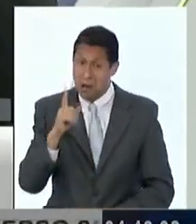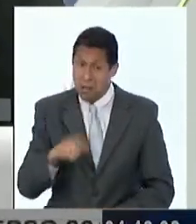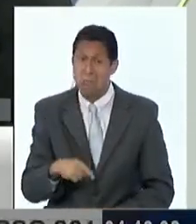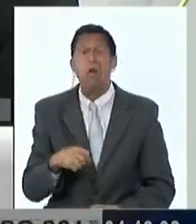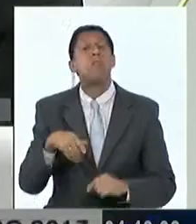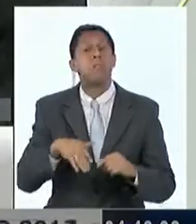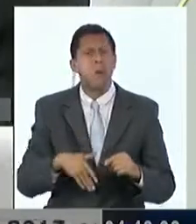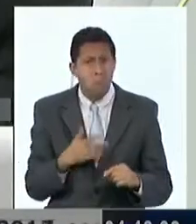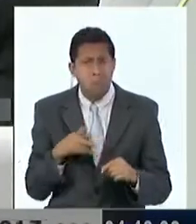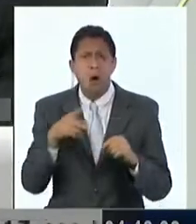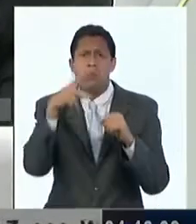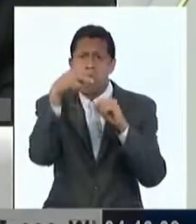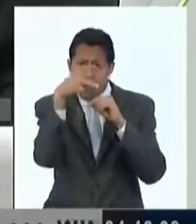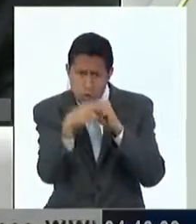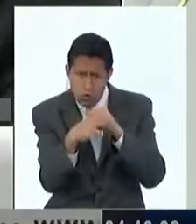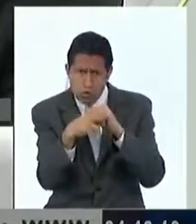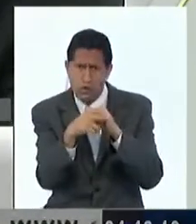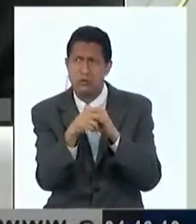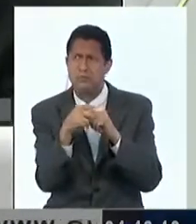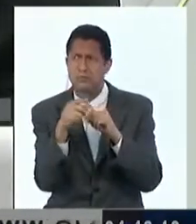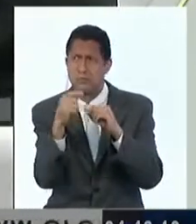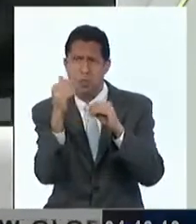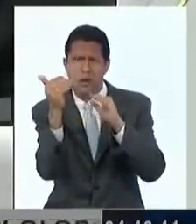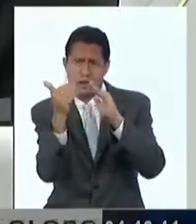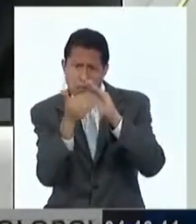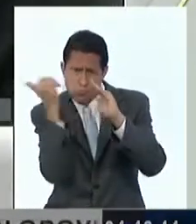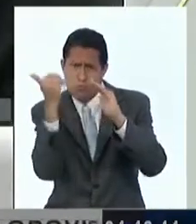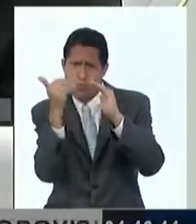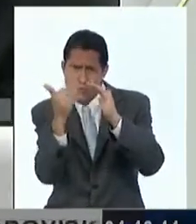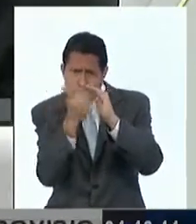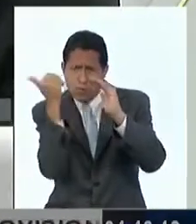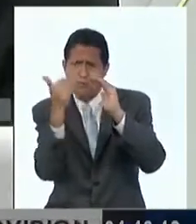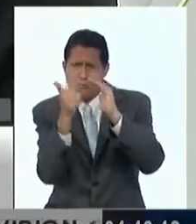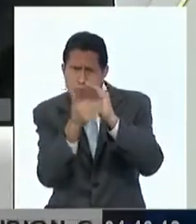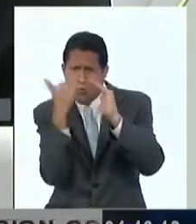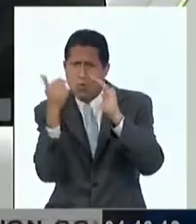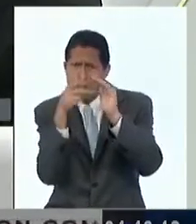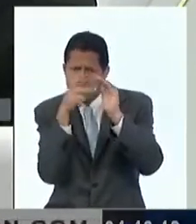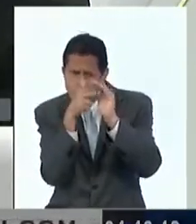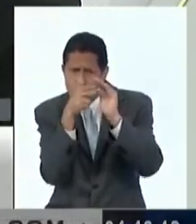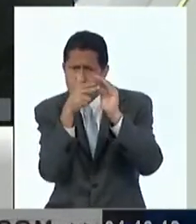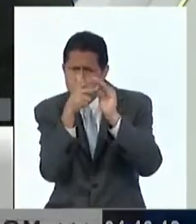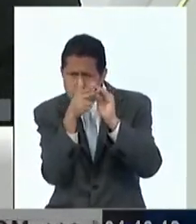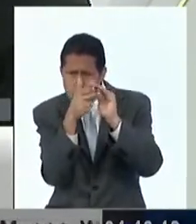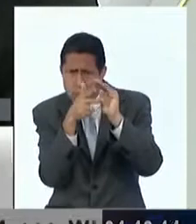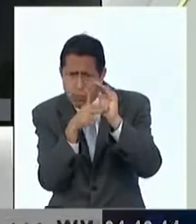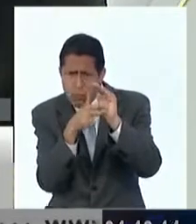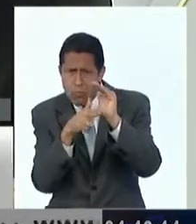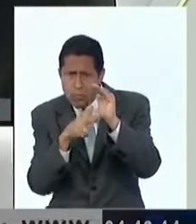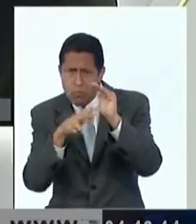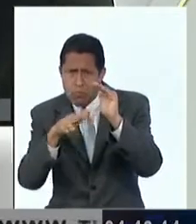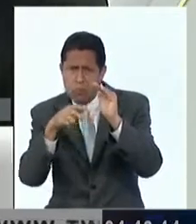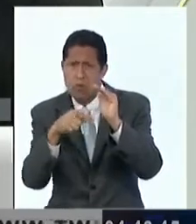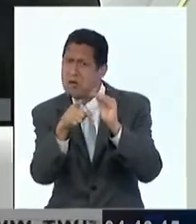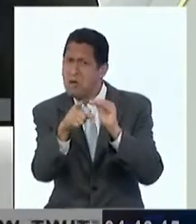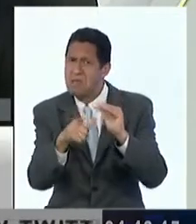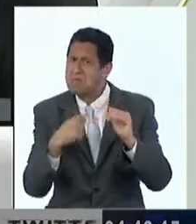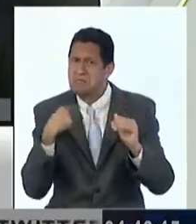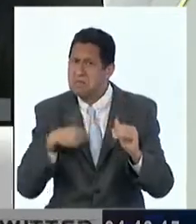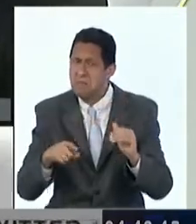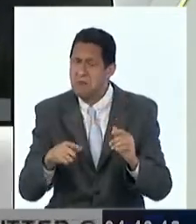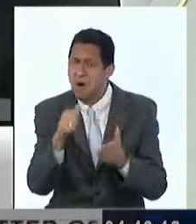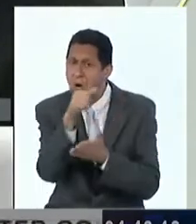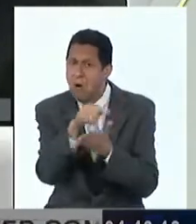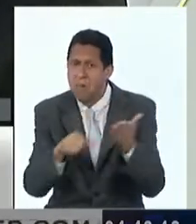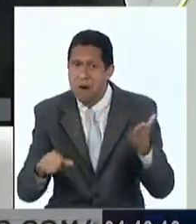terapéutica porque entonces tú vas quitando la lesión poco a poco sin la necesidad de que el paciente termine